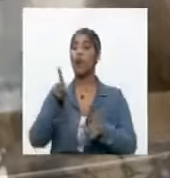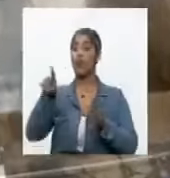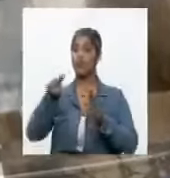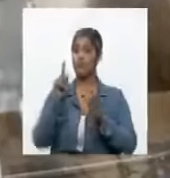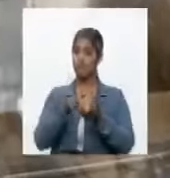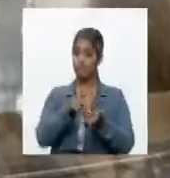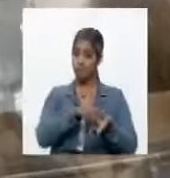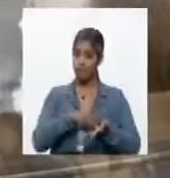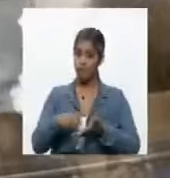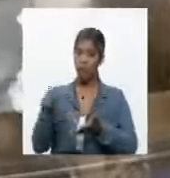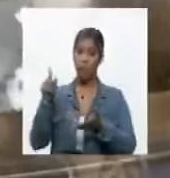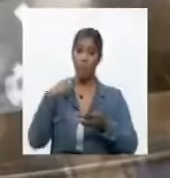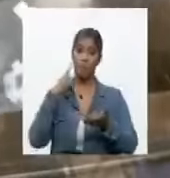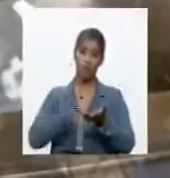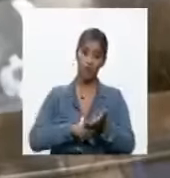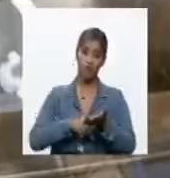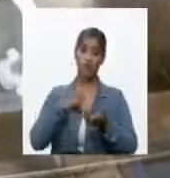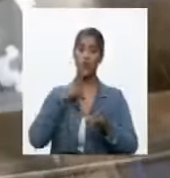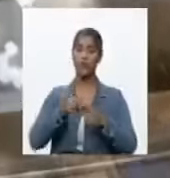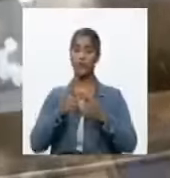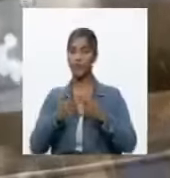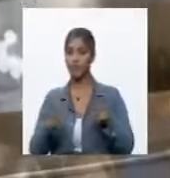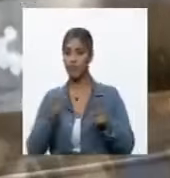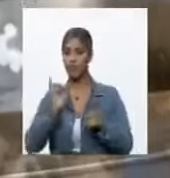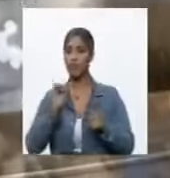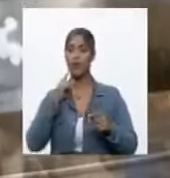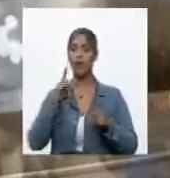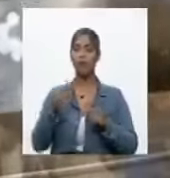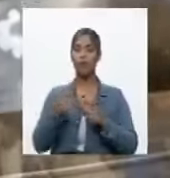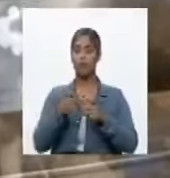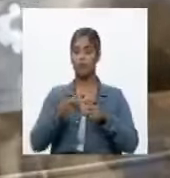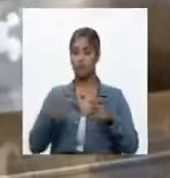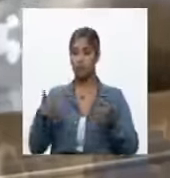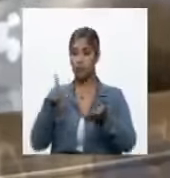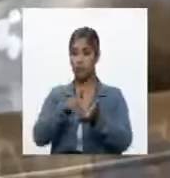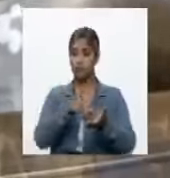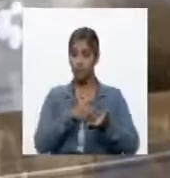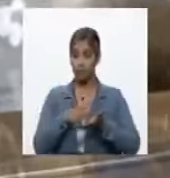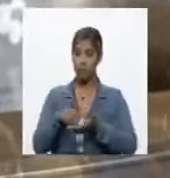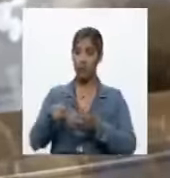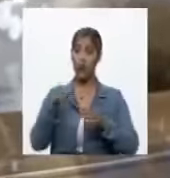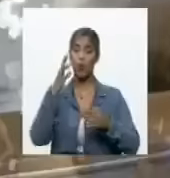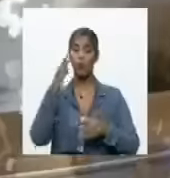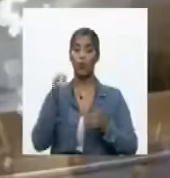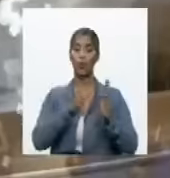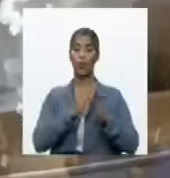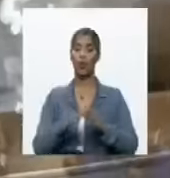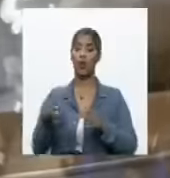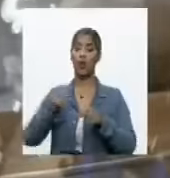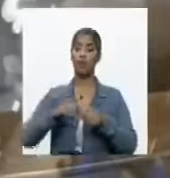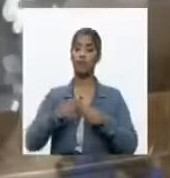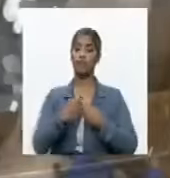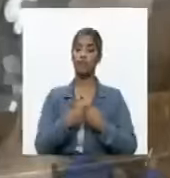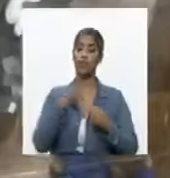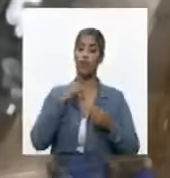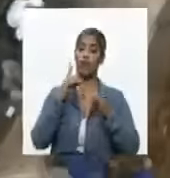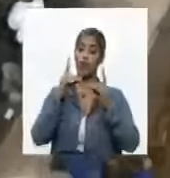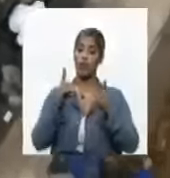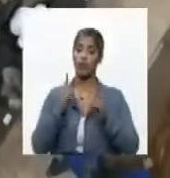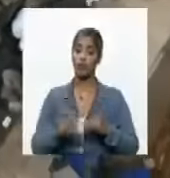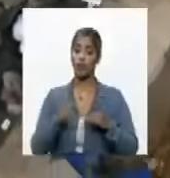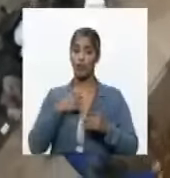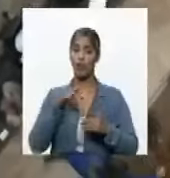de instalación y deliberación, con la mayoría simple de los consejos comunales que las conforman. Para la toma de decisiones